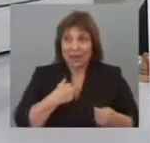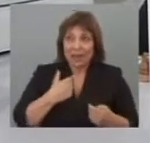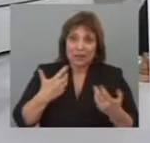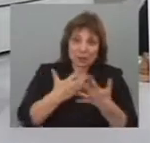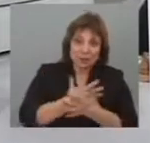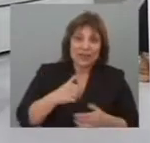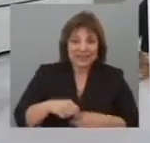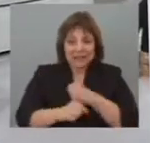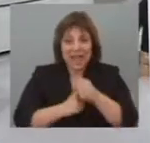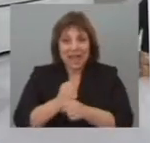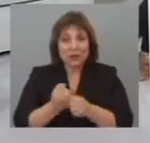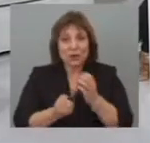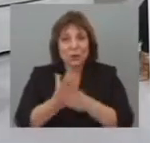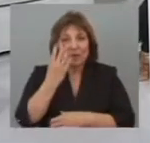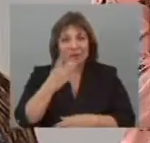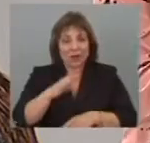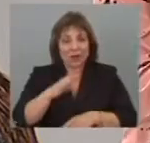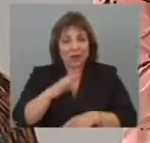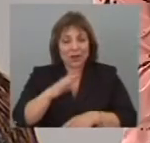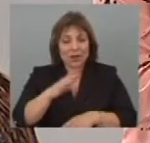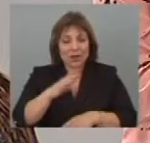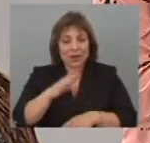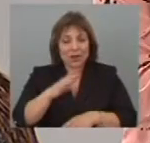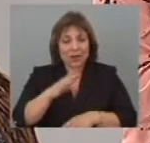este año está funcionando un sistema de tobilleras.